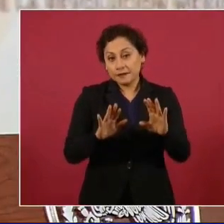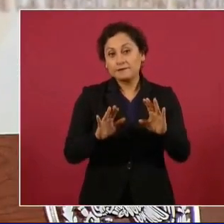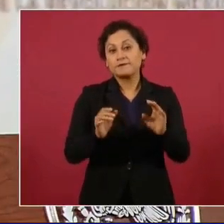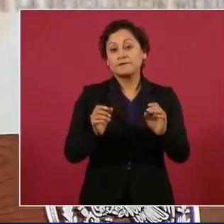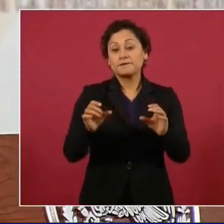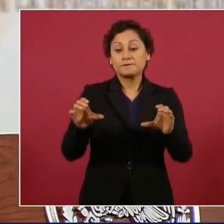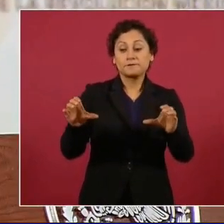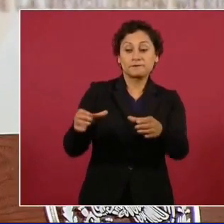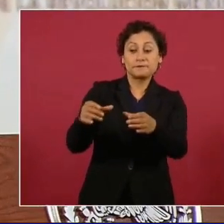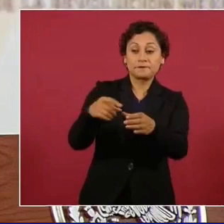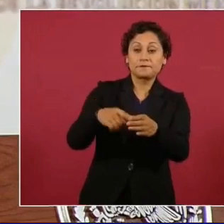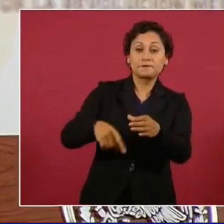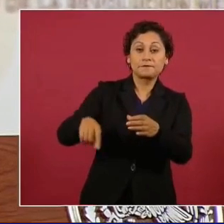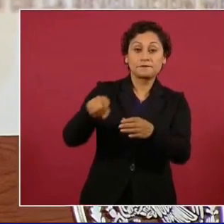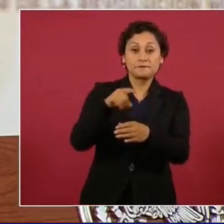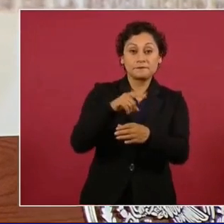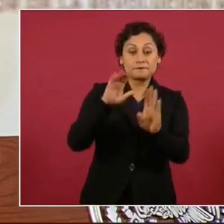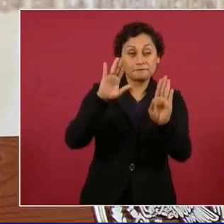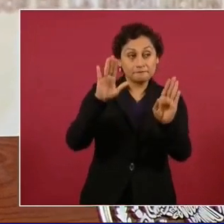dormidos